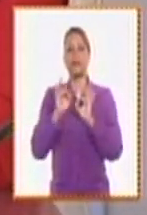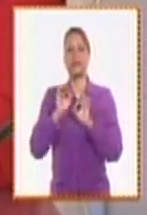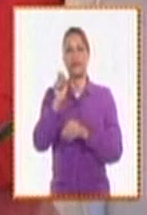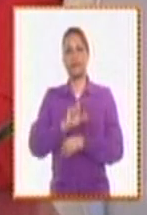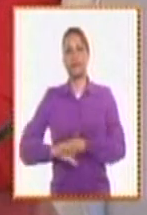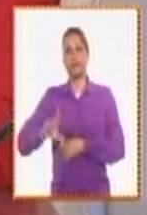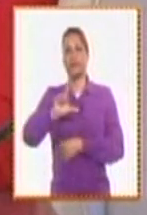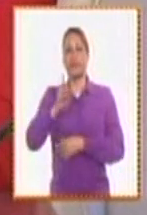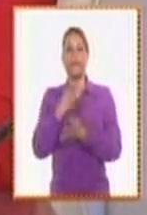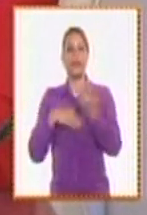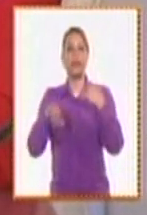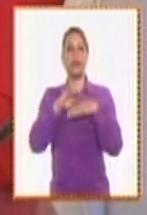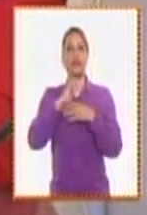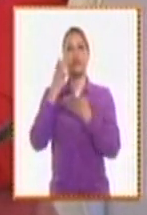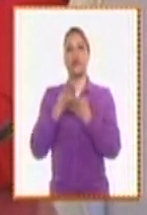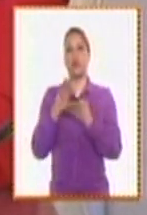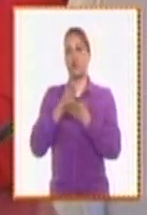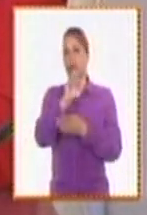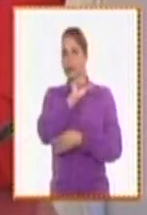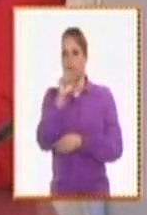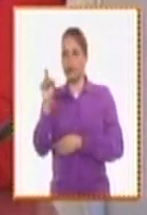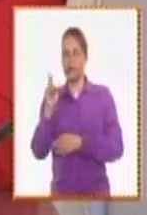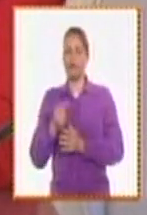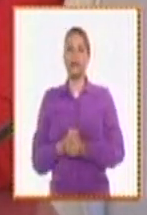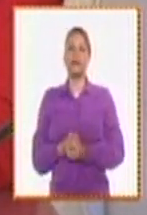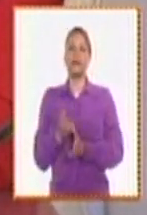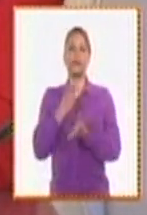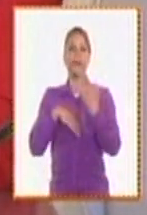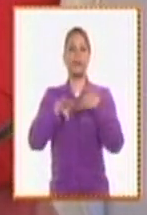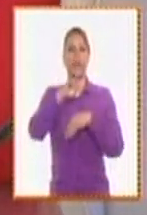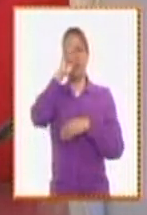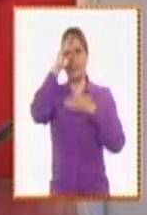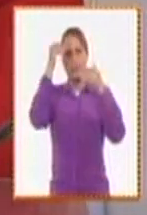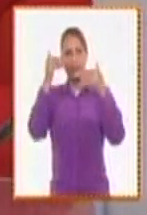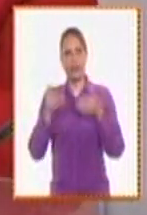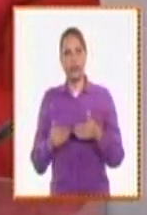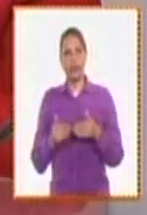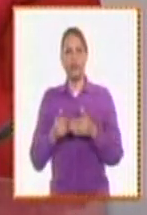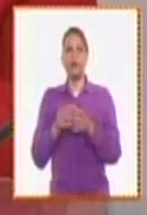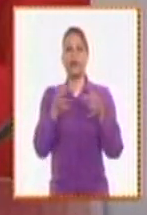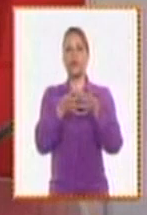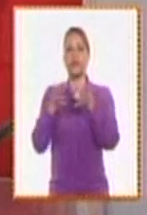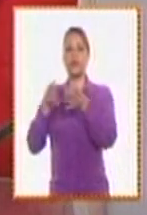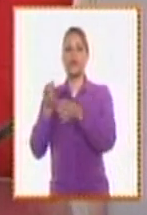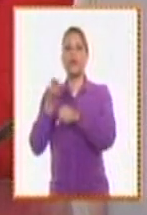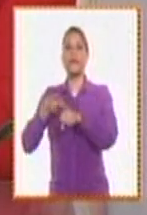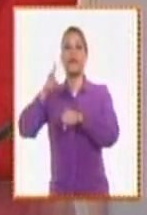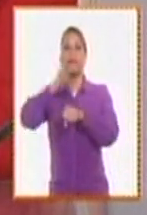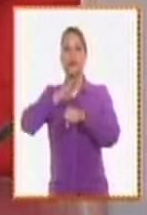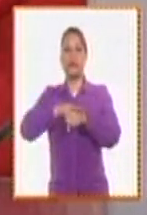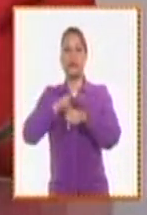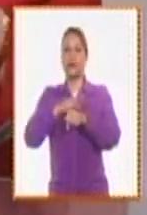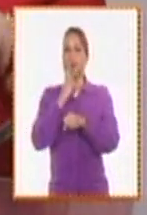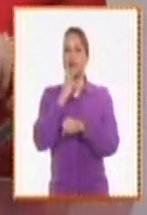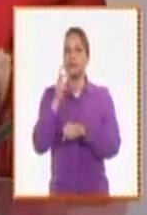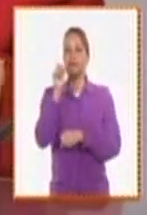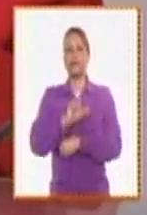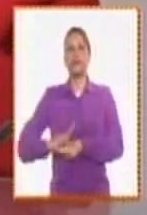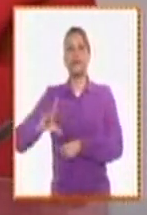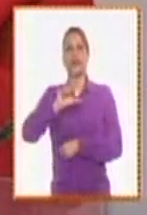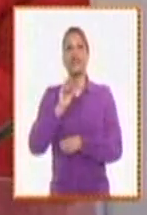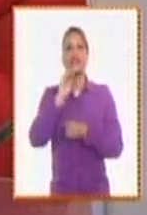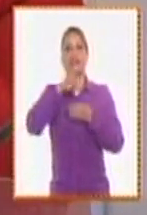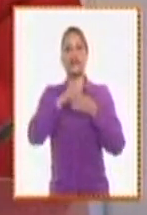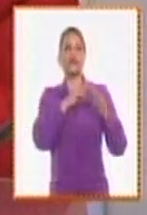el Ministerio de Educación, el Ministerio de Salud Pública, los grupos de prevención y atención social de la